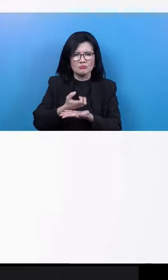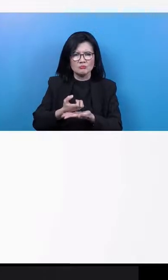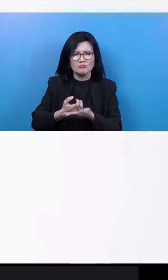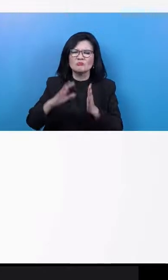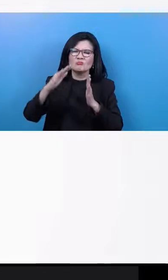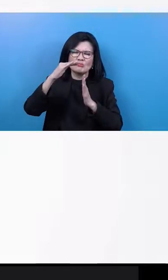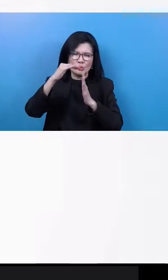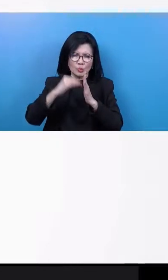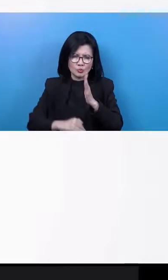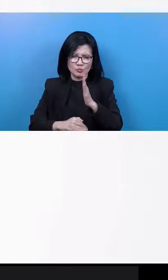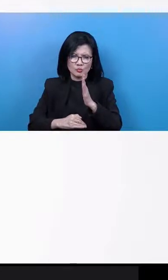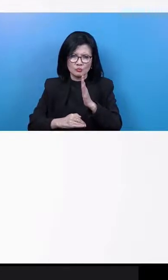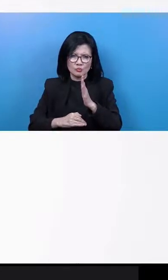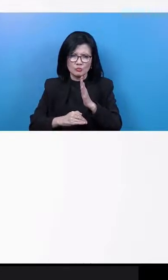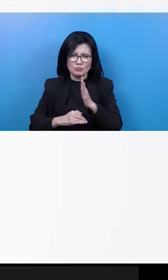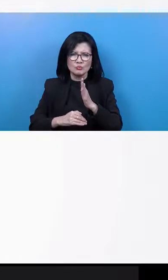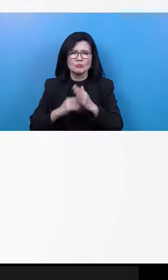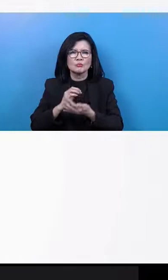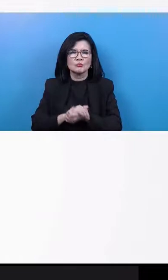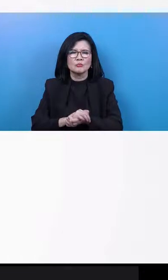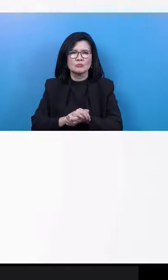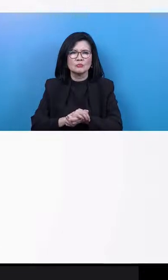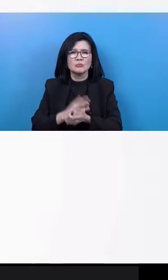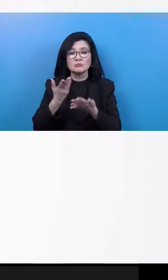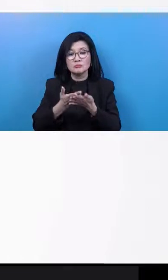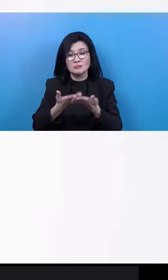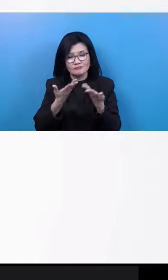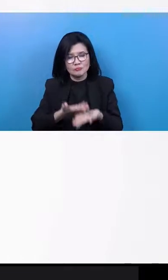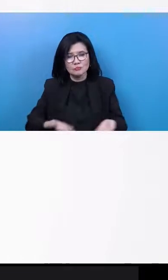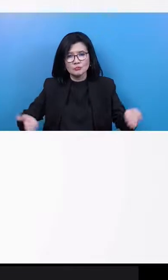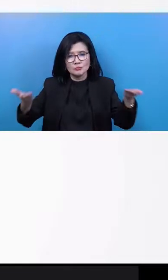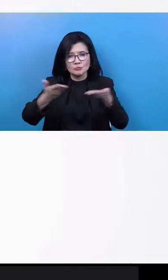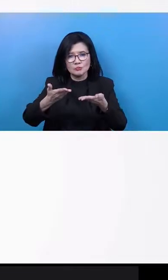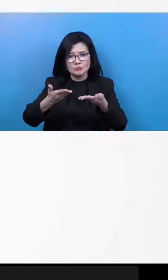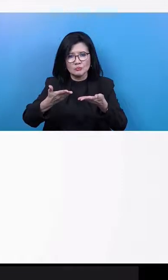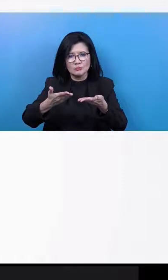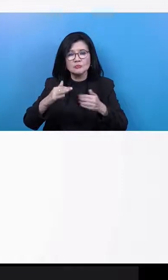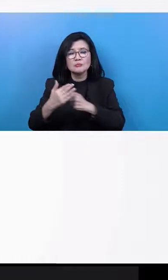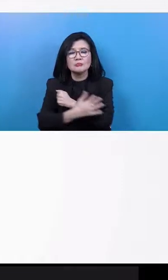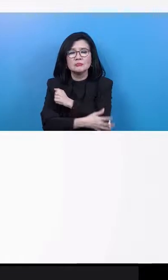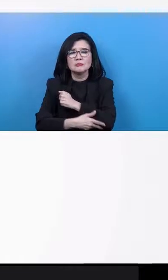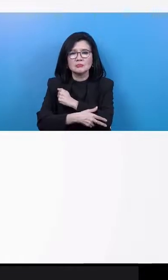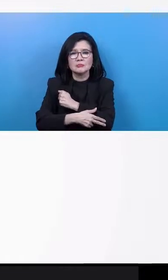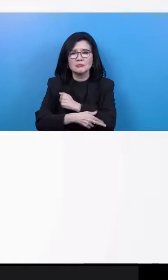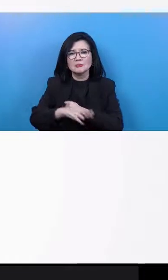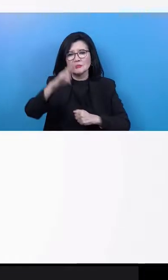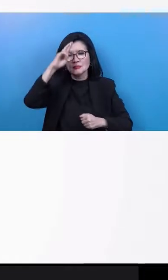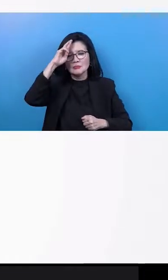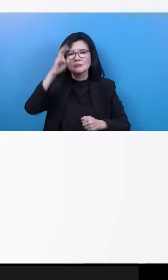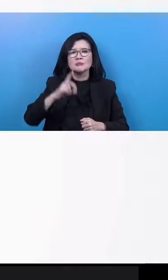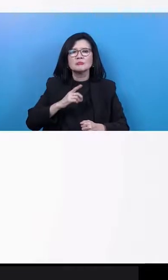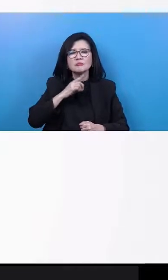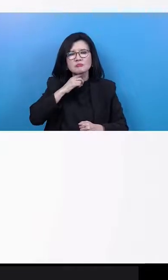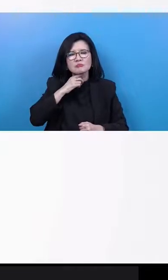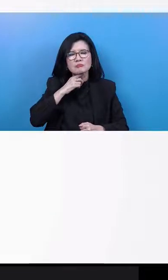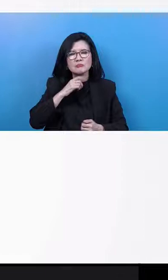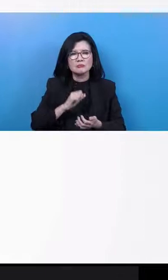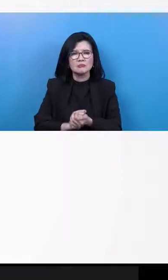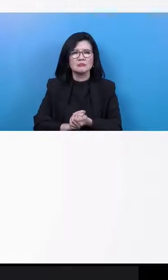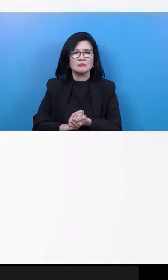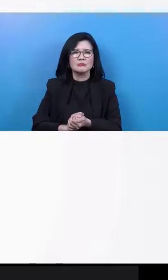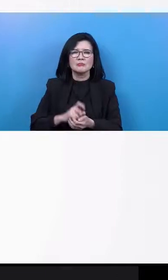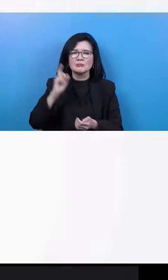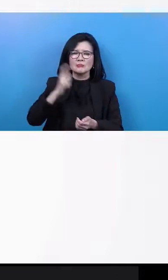nos condujo a pagar un alto costo. Según la evaluación de las necesidades de recuperación por el